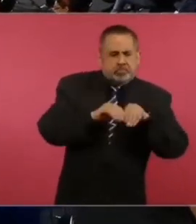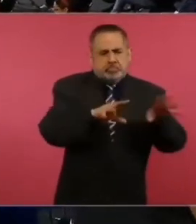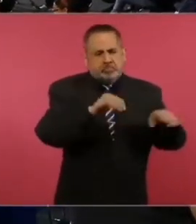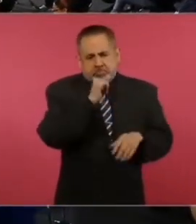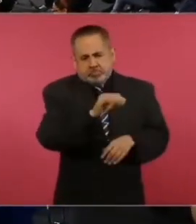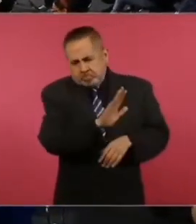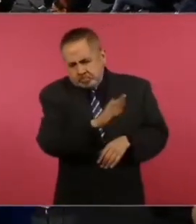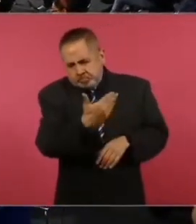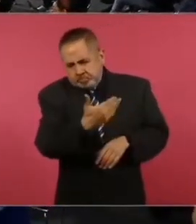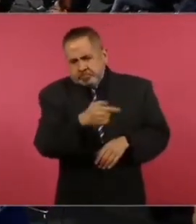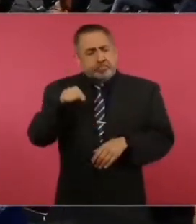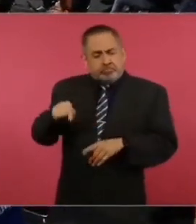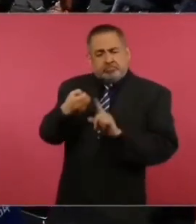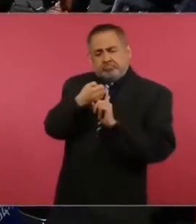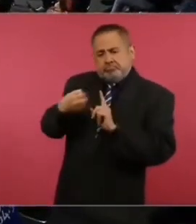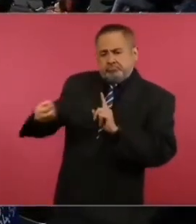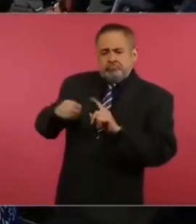entrevista.